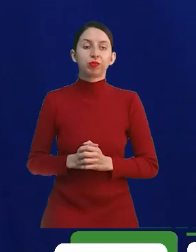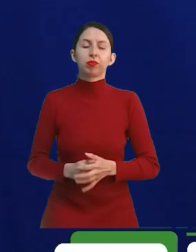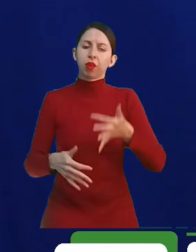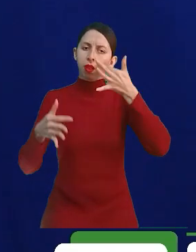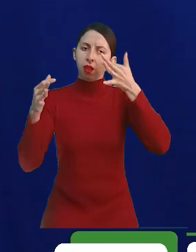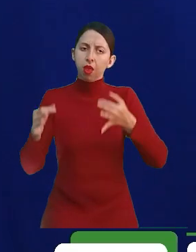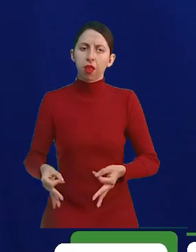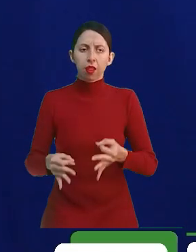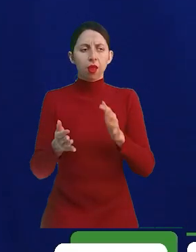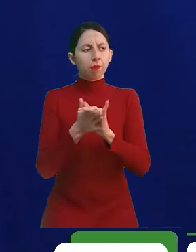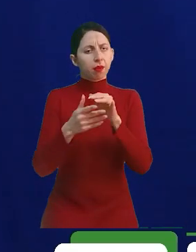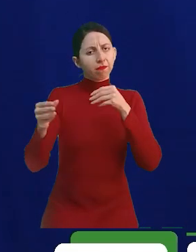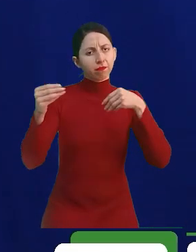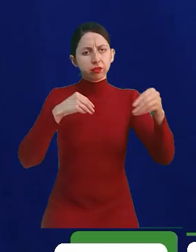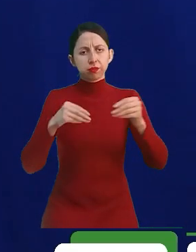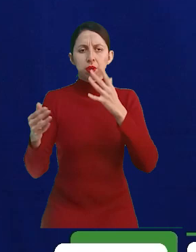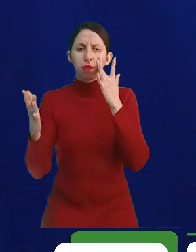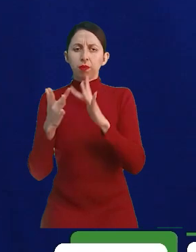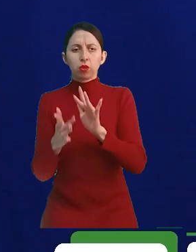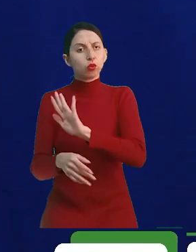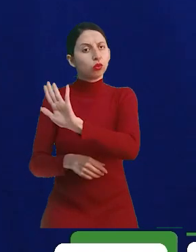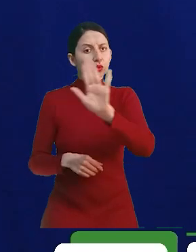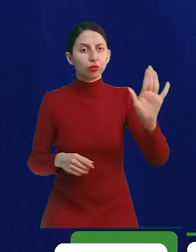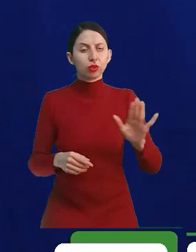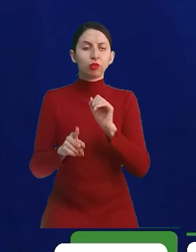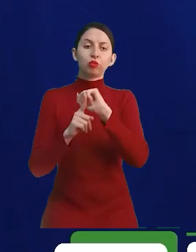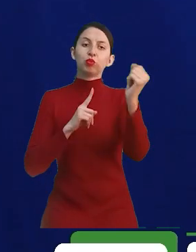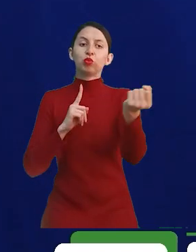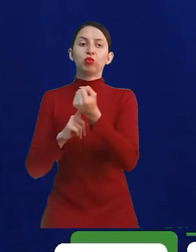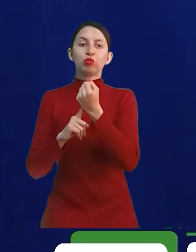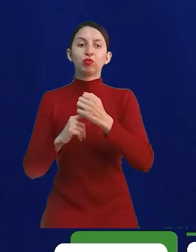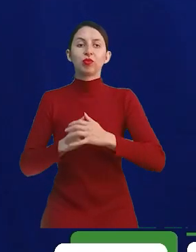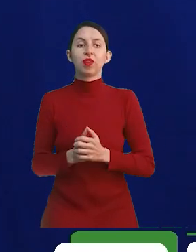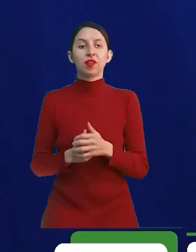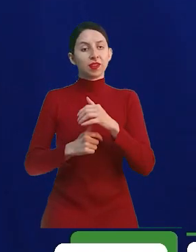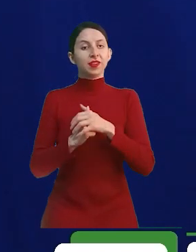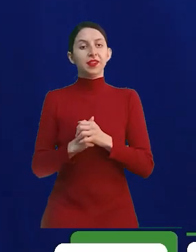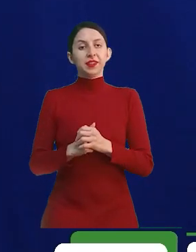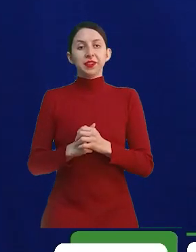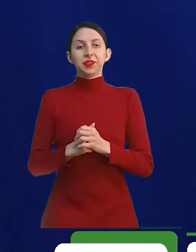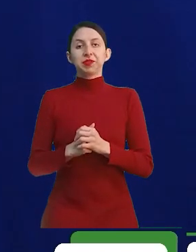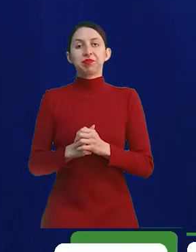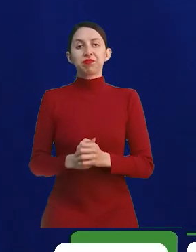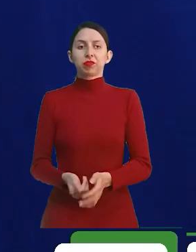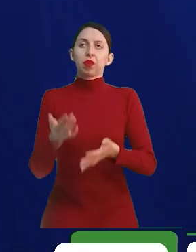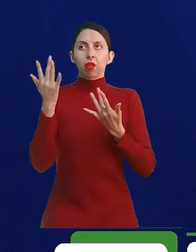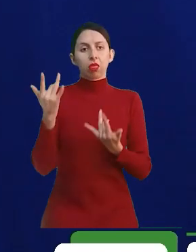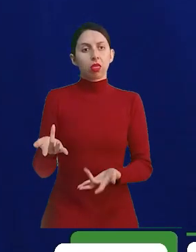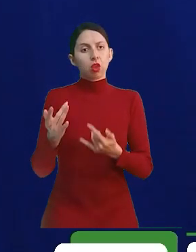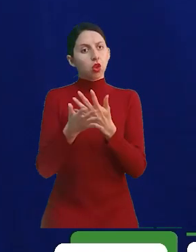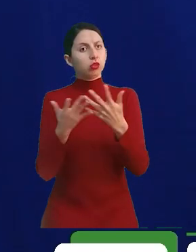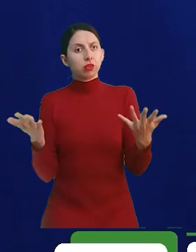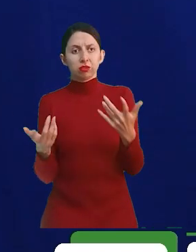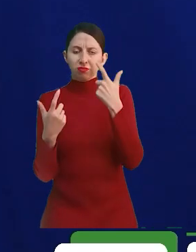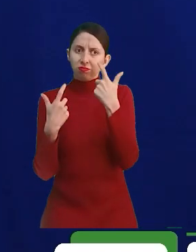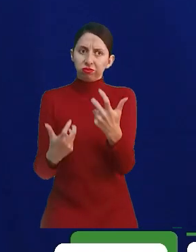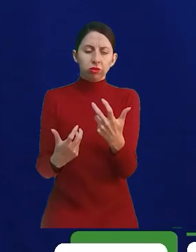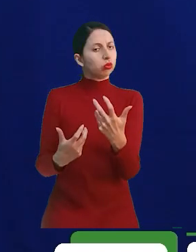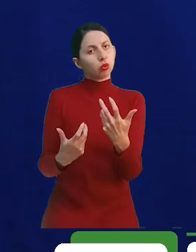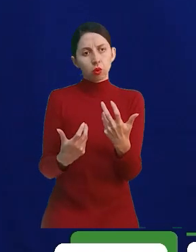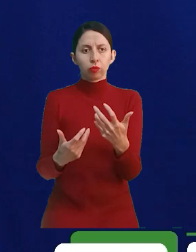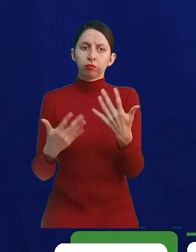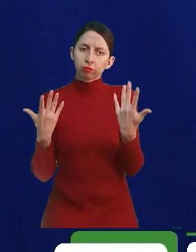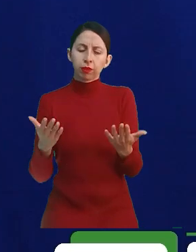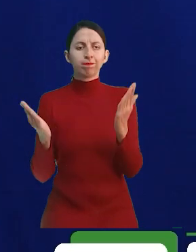currículo verdaderamente flexible Que responda a esas necesidades que tiene la sociedad una sociedad que espera mucho de la